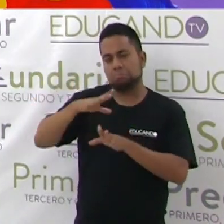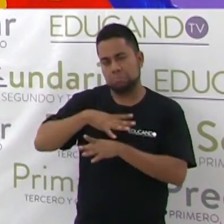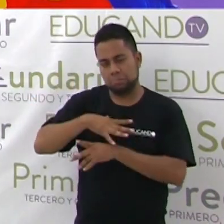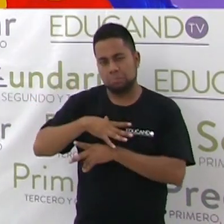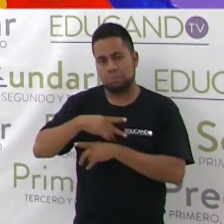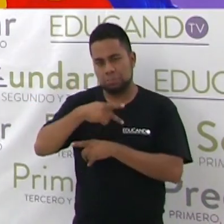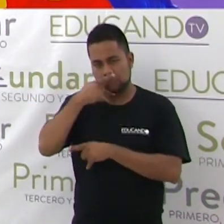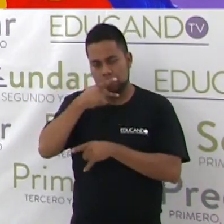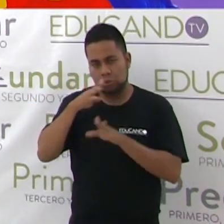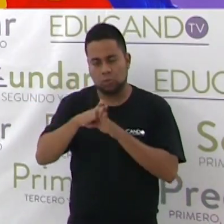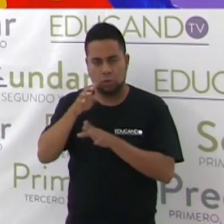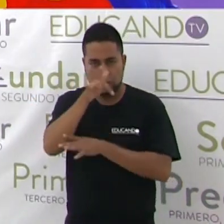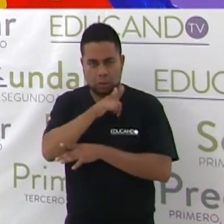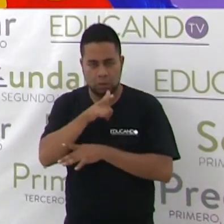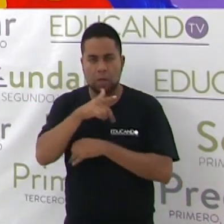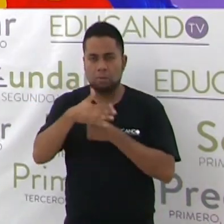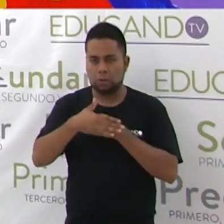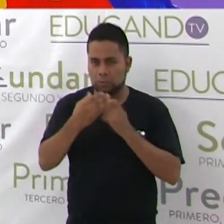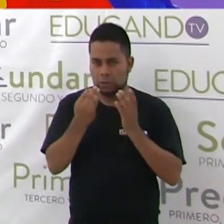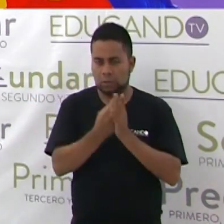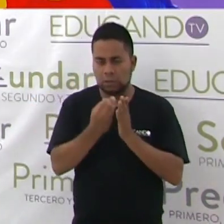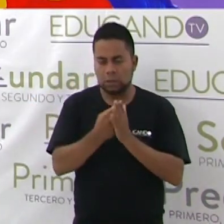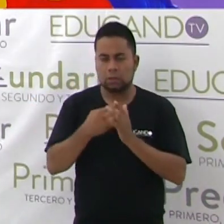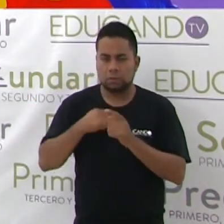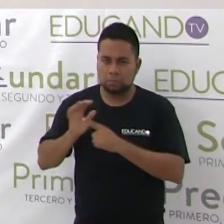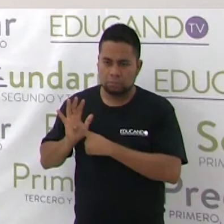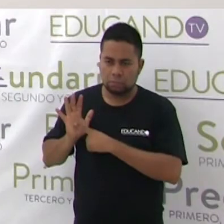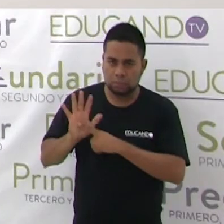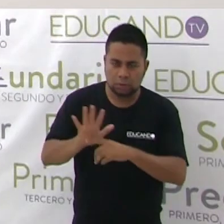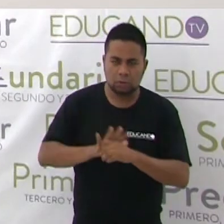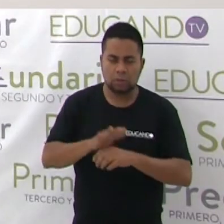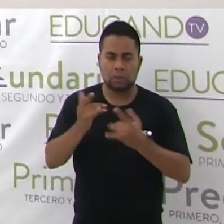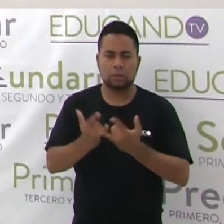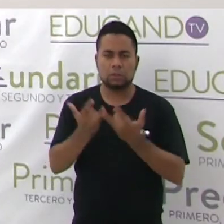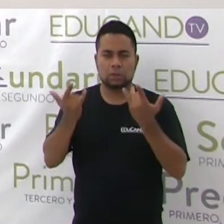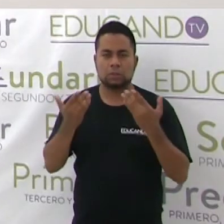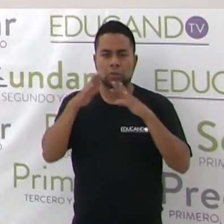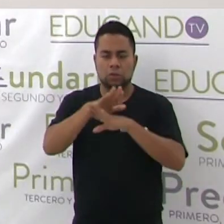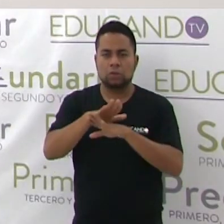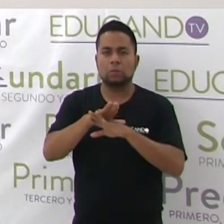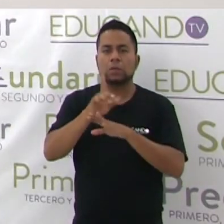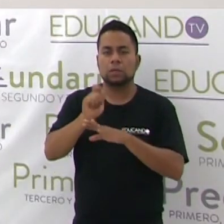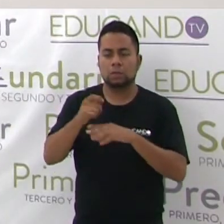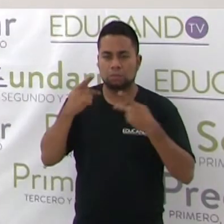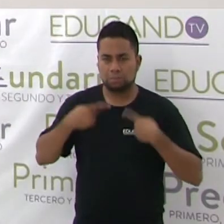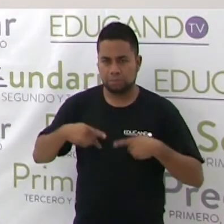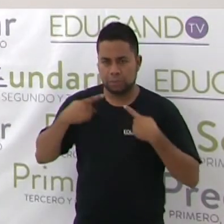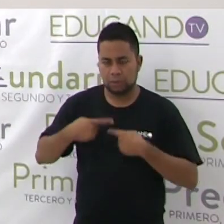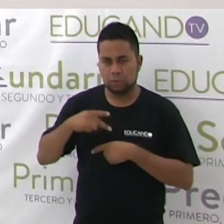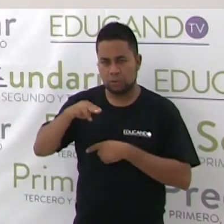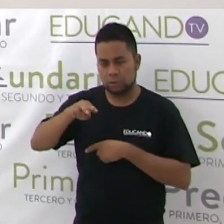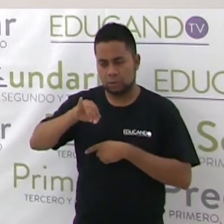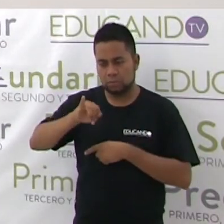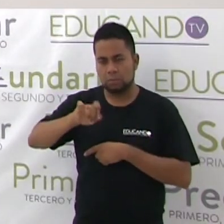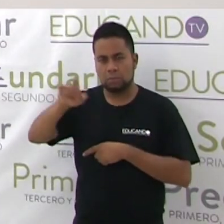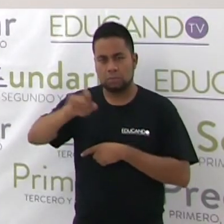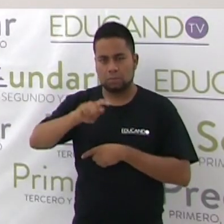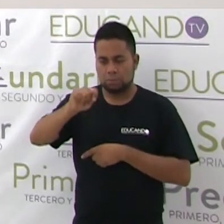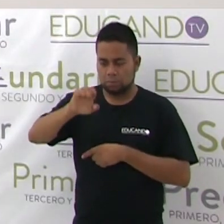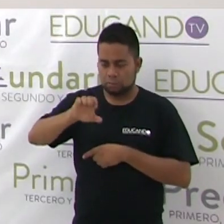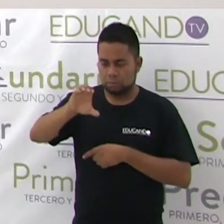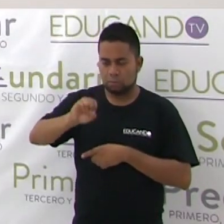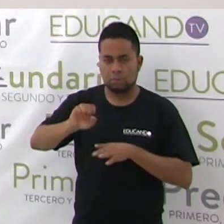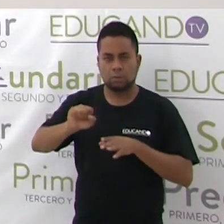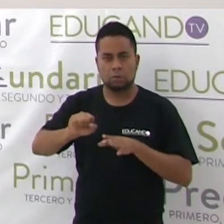como lengua. En la siguiente emisión te voy a mostrar una historia sobre los mixtecos y acerca de cuál es su forma